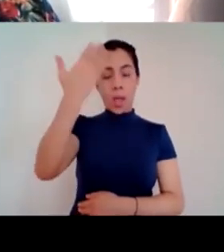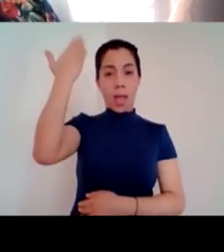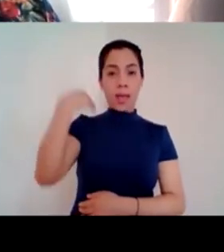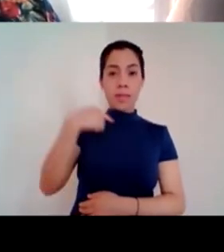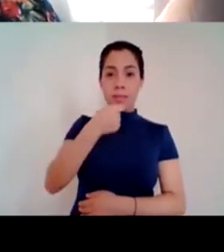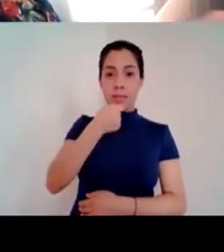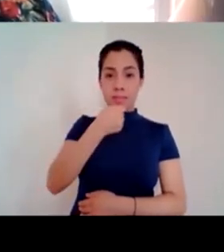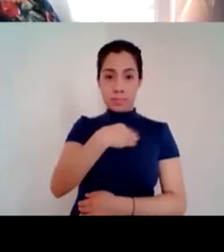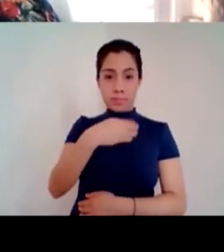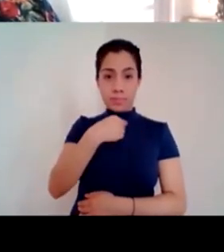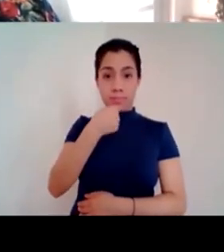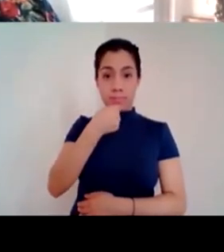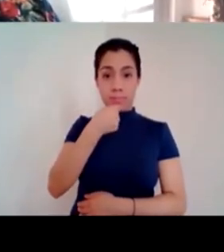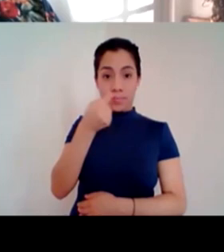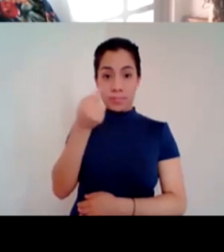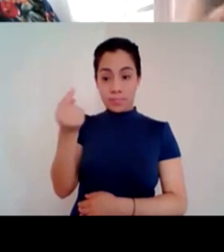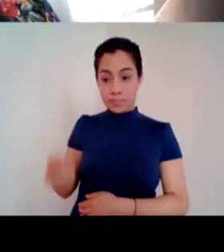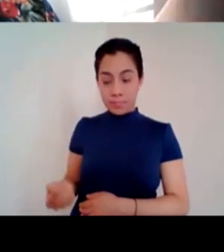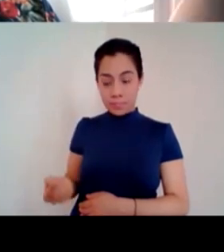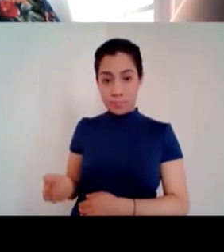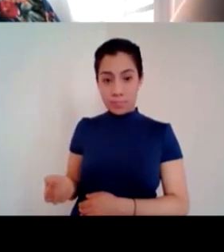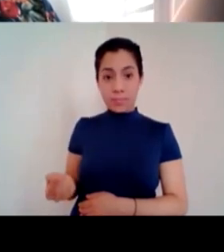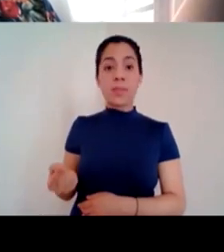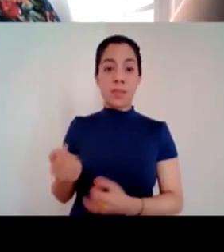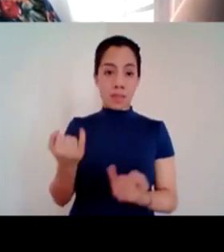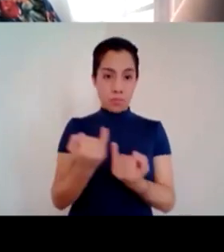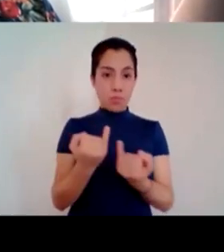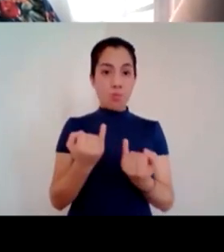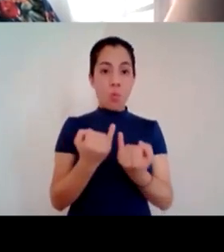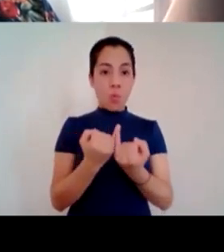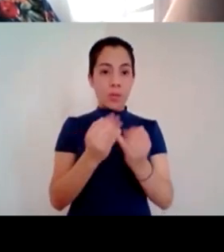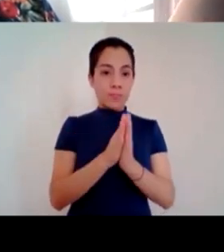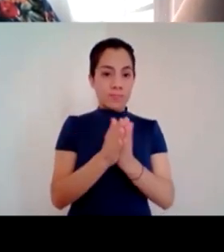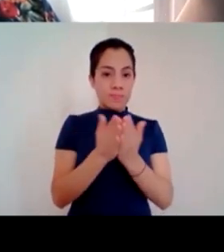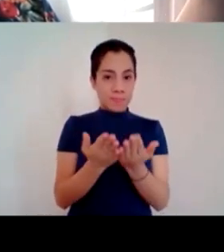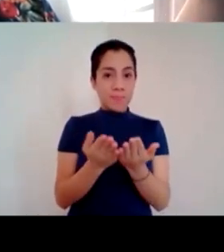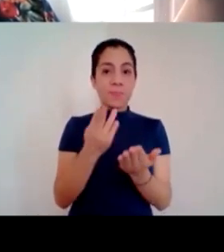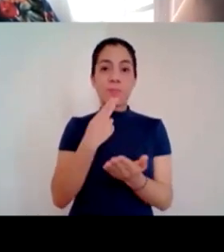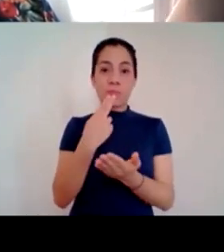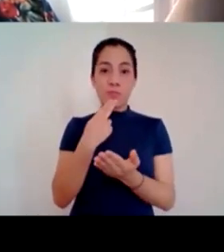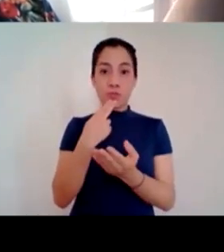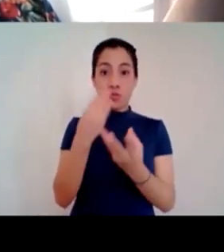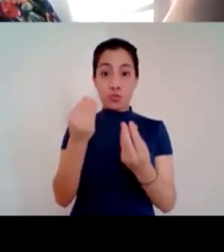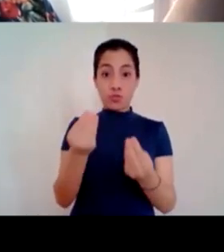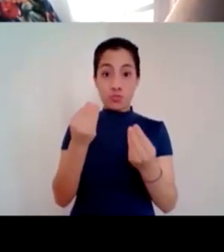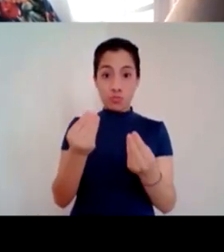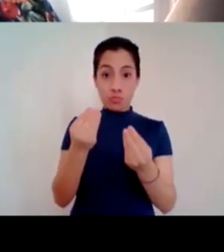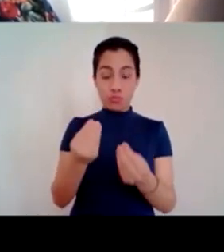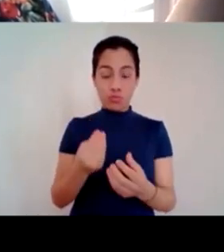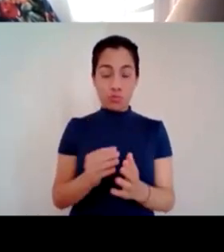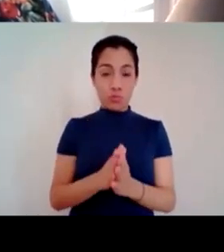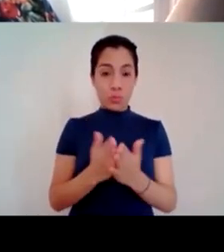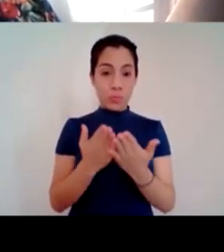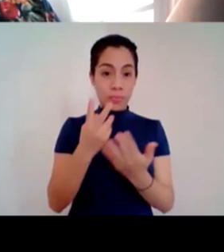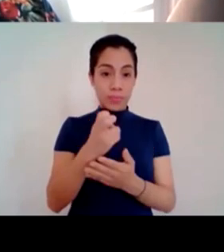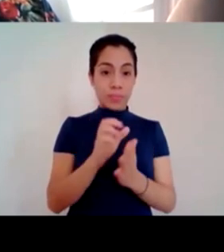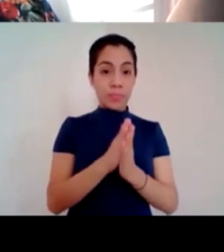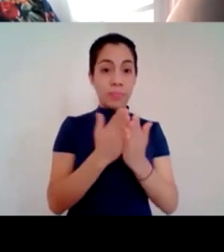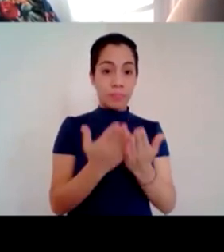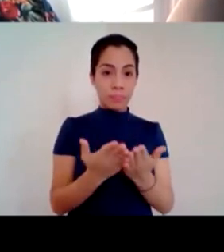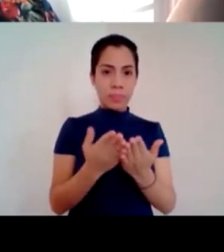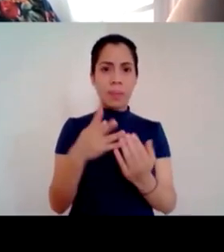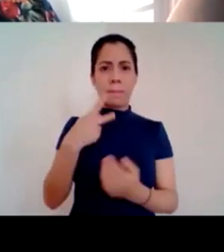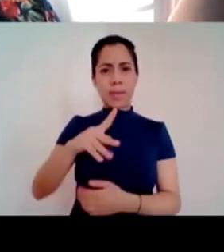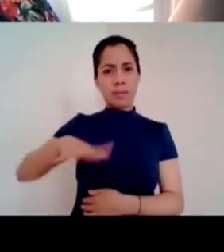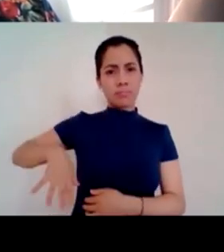que me sirvió quería decir también me gustó mucho de lo que dijiste Alejandro este concepto de no me va a